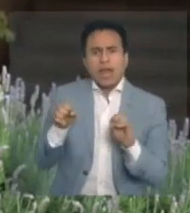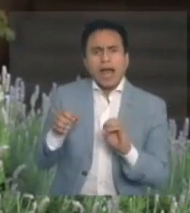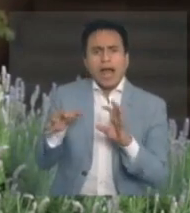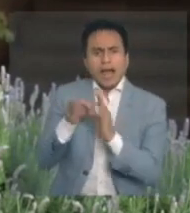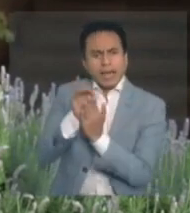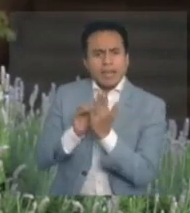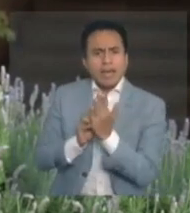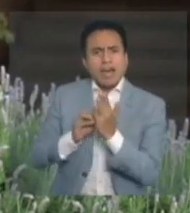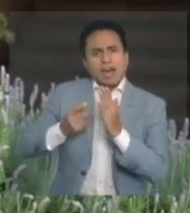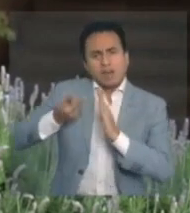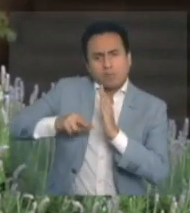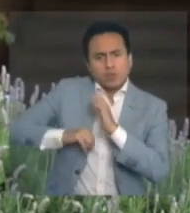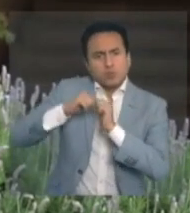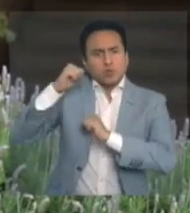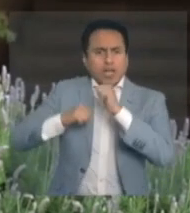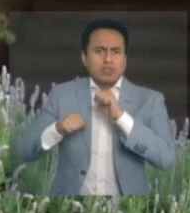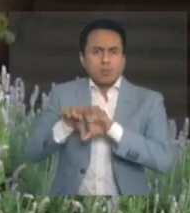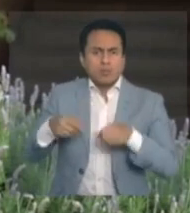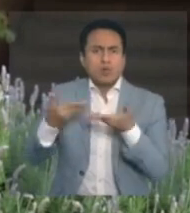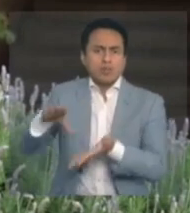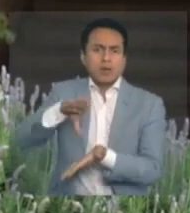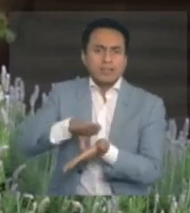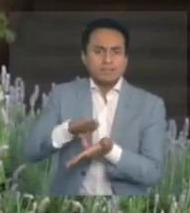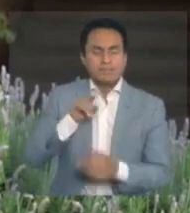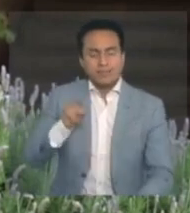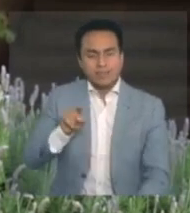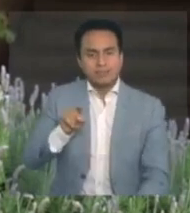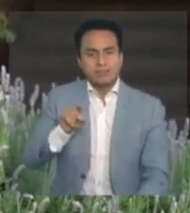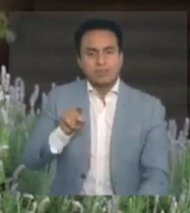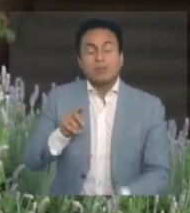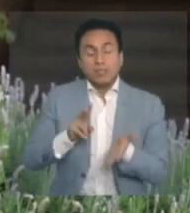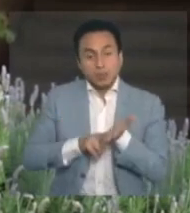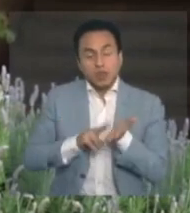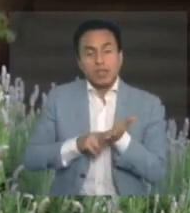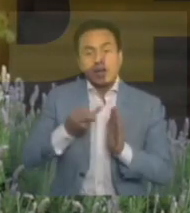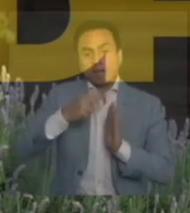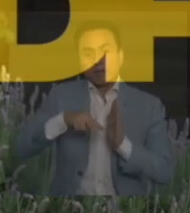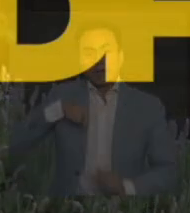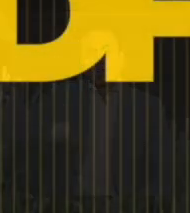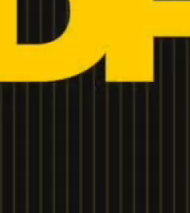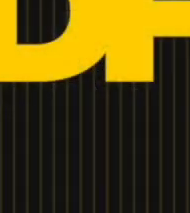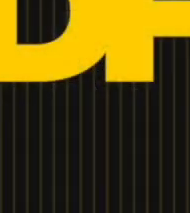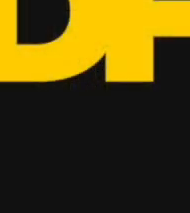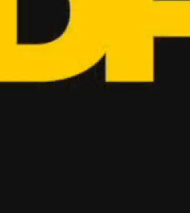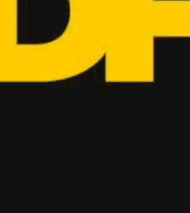reformas estructurales que hemos comprometido al país. Y en esas está, sin lugar a dudas, la reforma de pensiones.